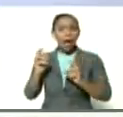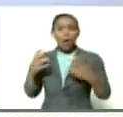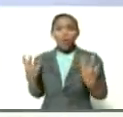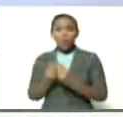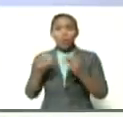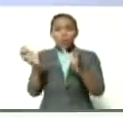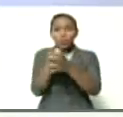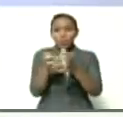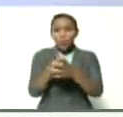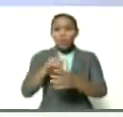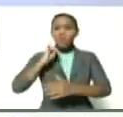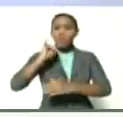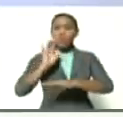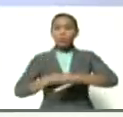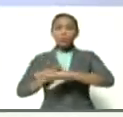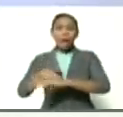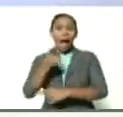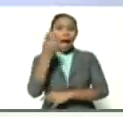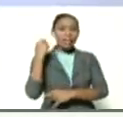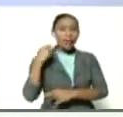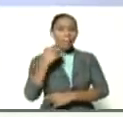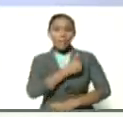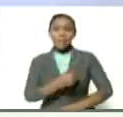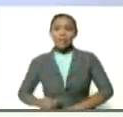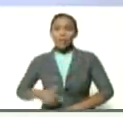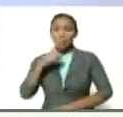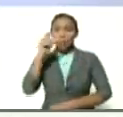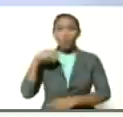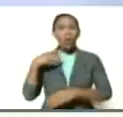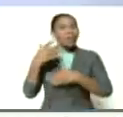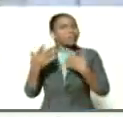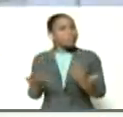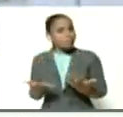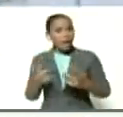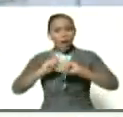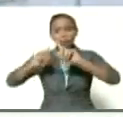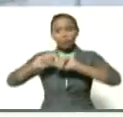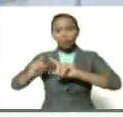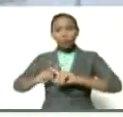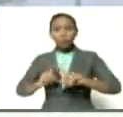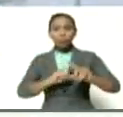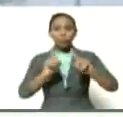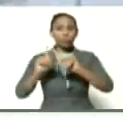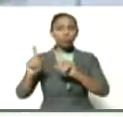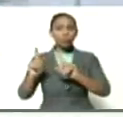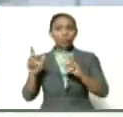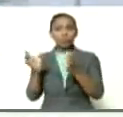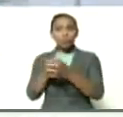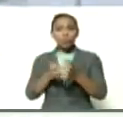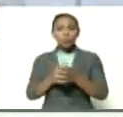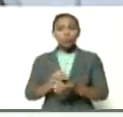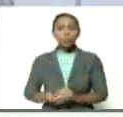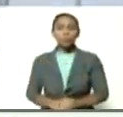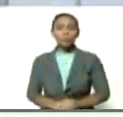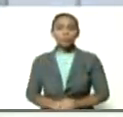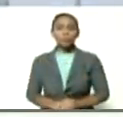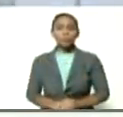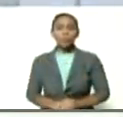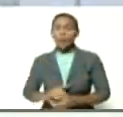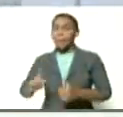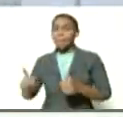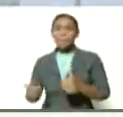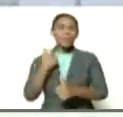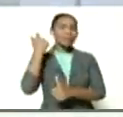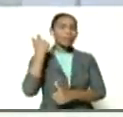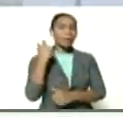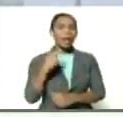de anuncios que hizo ayer el presidente Nicolás Maduro está diversificado en distintos sectores. Lo principal,